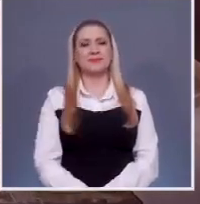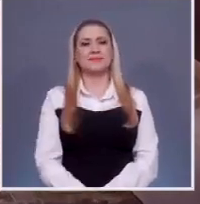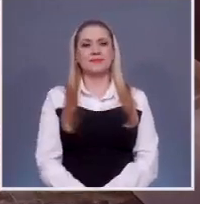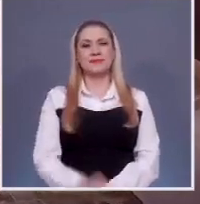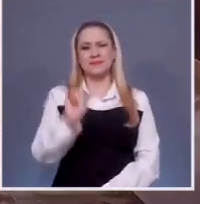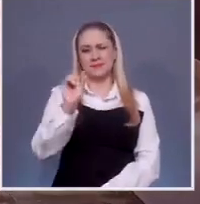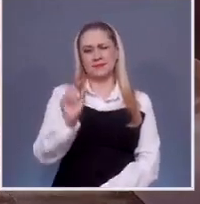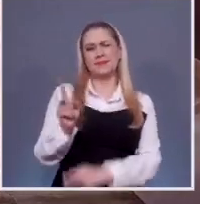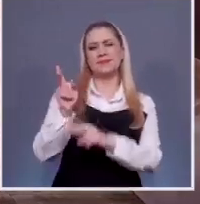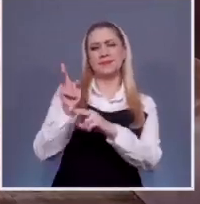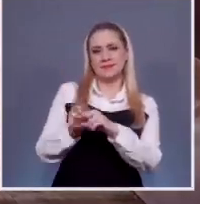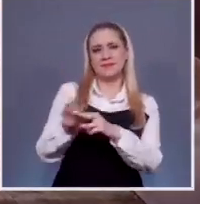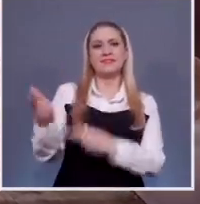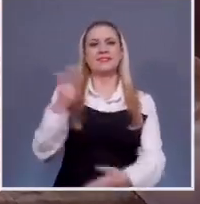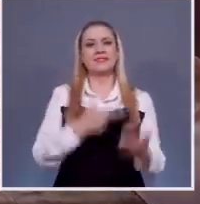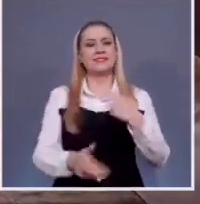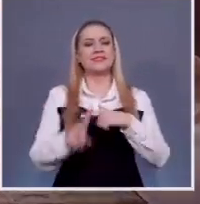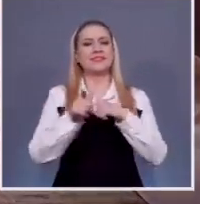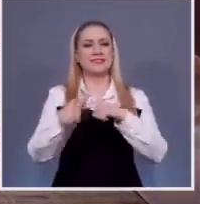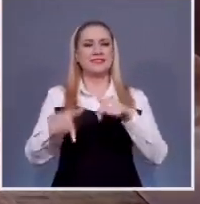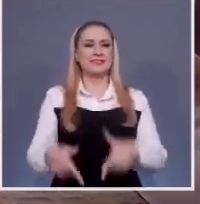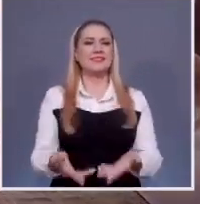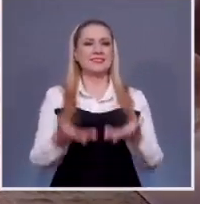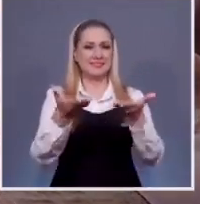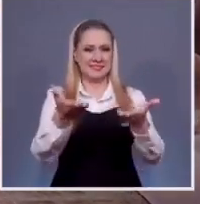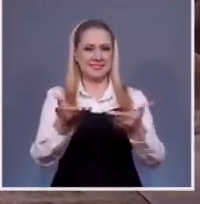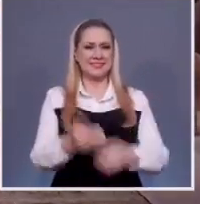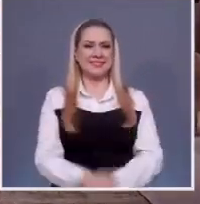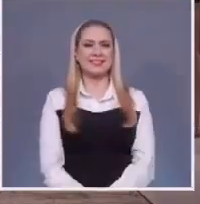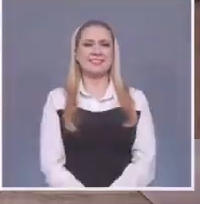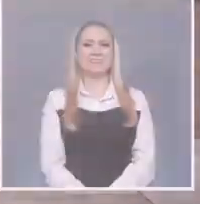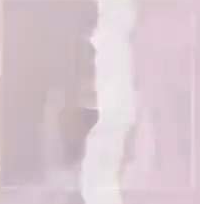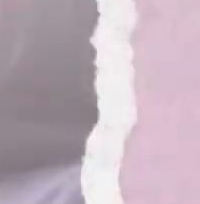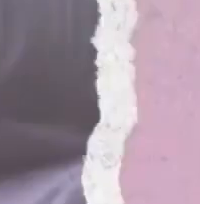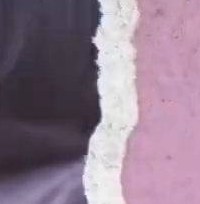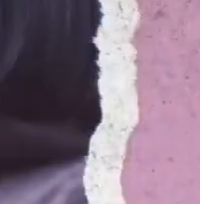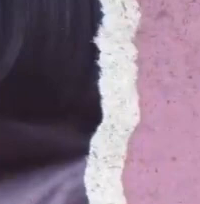y regresamos con el tema de acceso a la justicia. Vamos a la pausa, no se vayan.